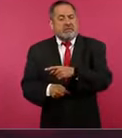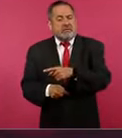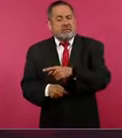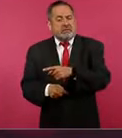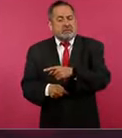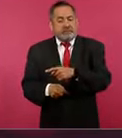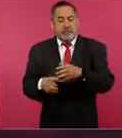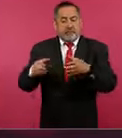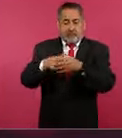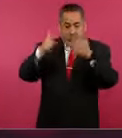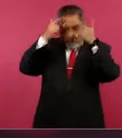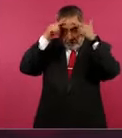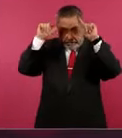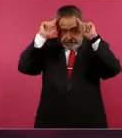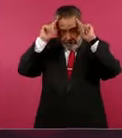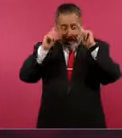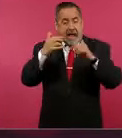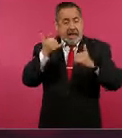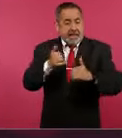Tanto Marina como Defensa